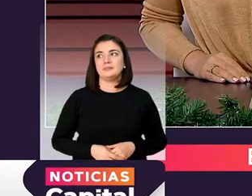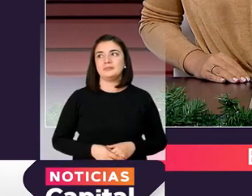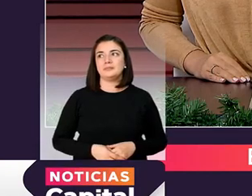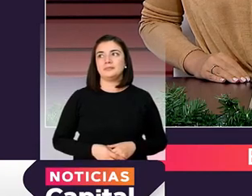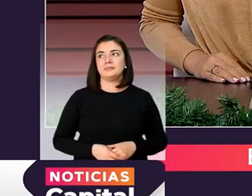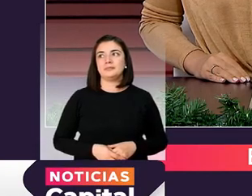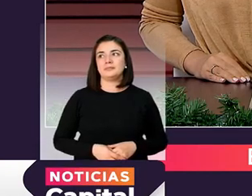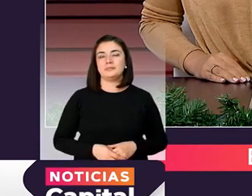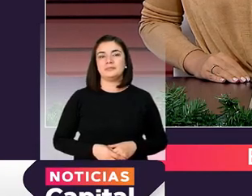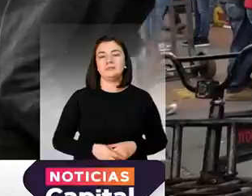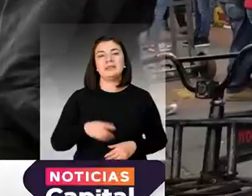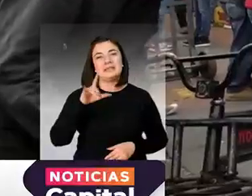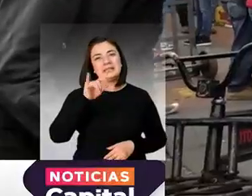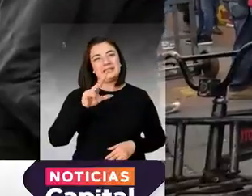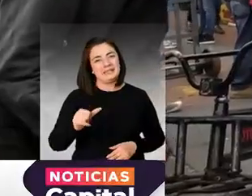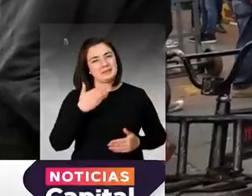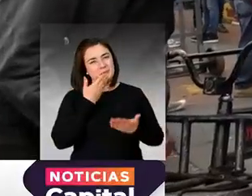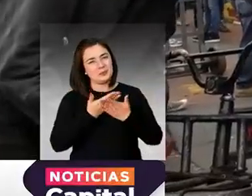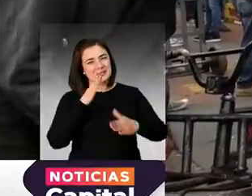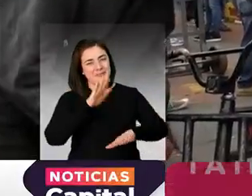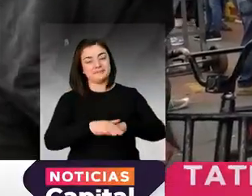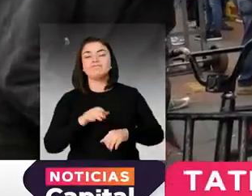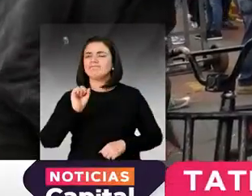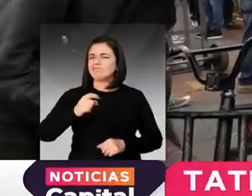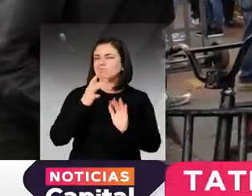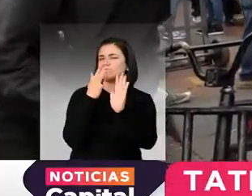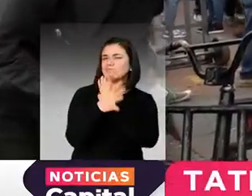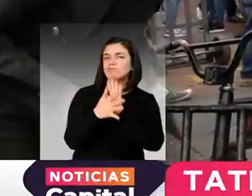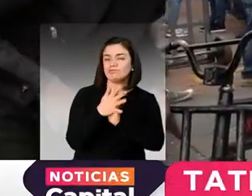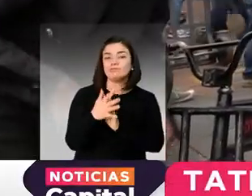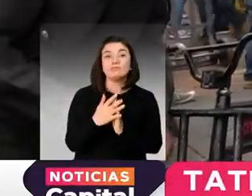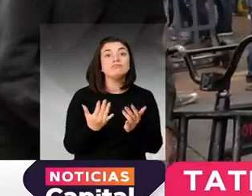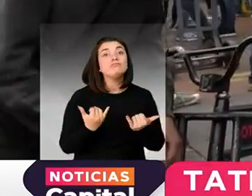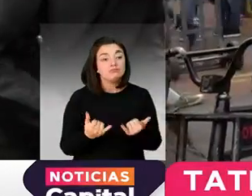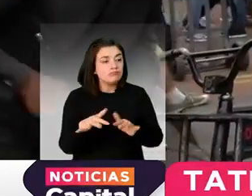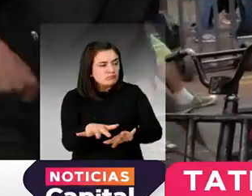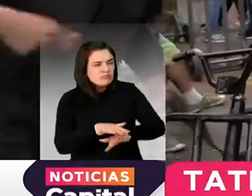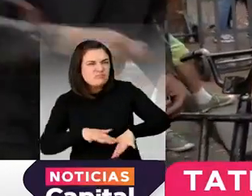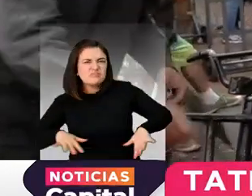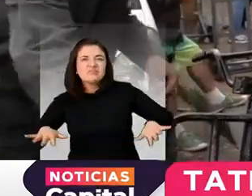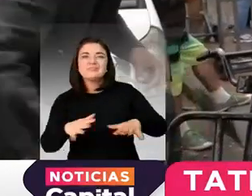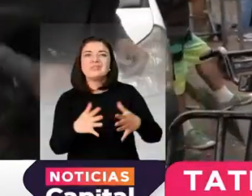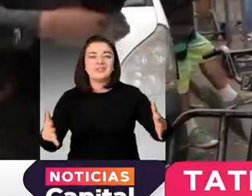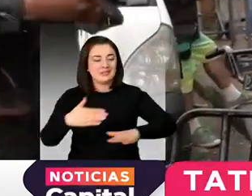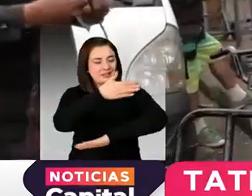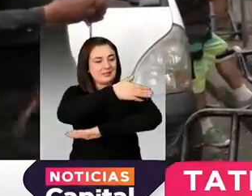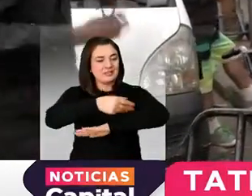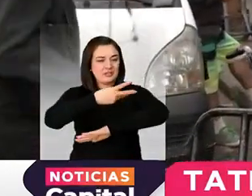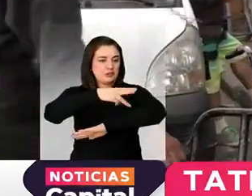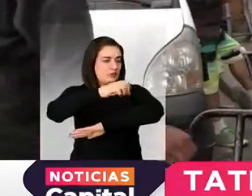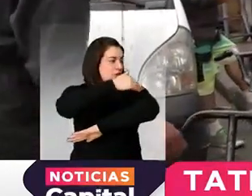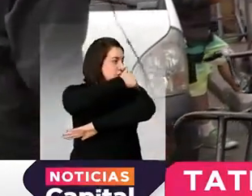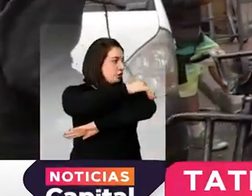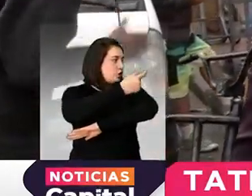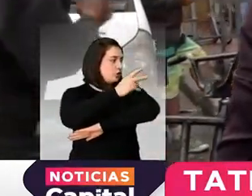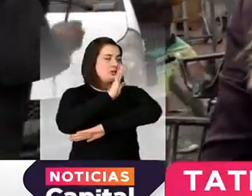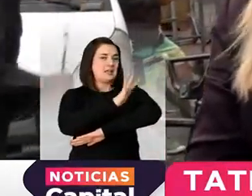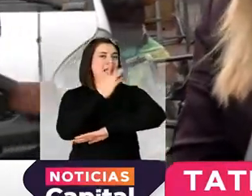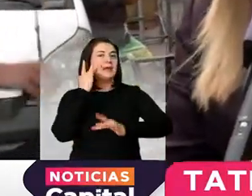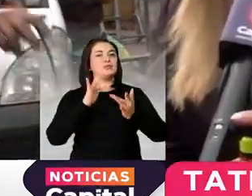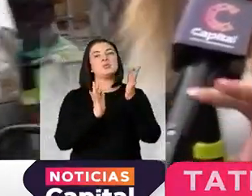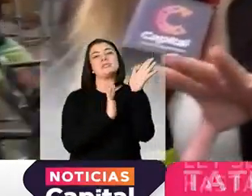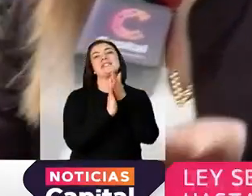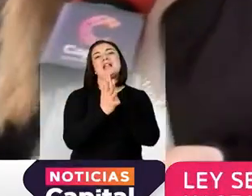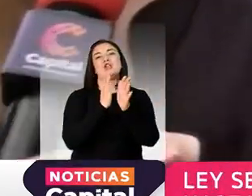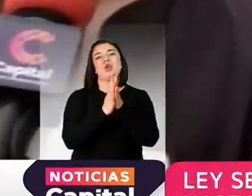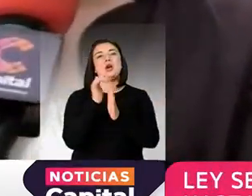Lina y televidentes, muy buenas tardes. Pues así es, yo en este momento estoy ubicada en la carrera 18 con calle 2 en el centro de Bogotá, donde a esta hora hay